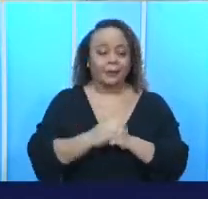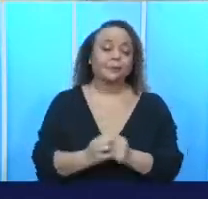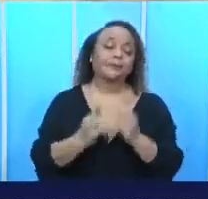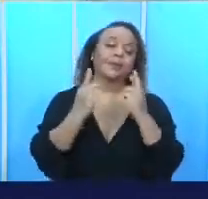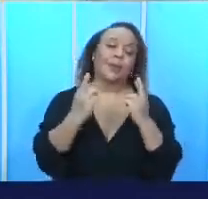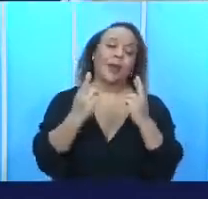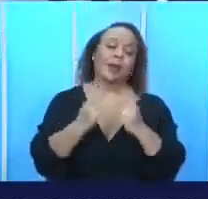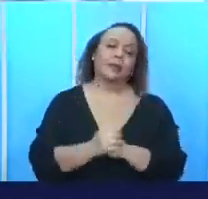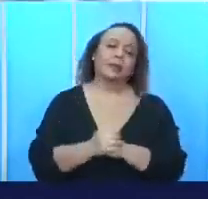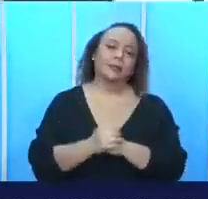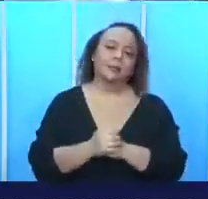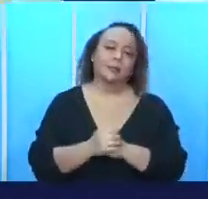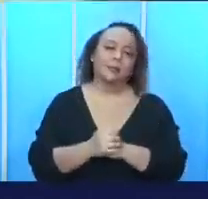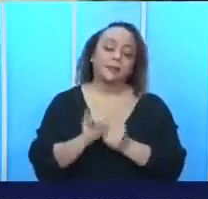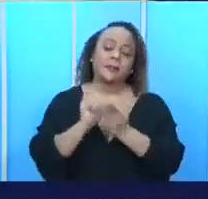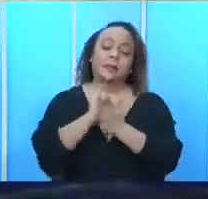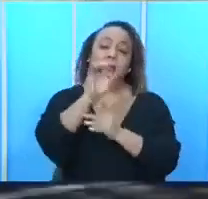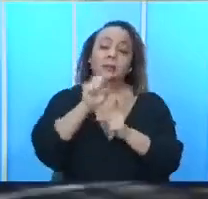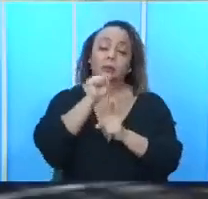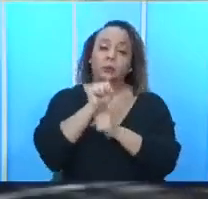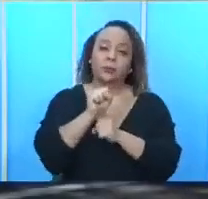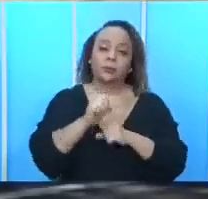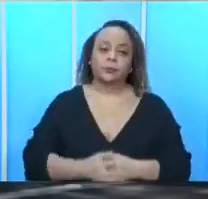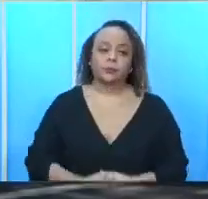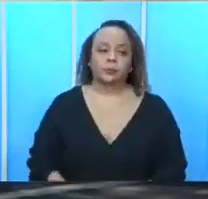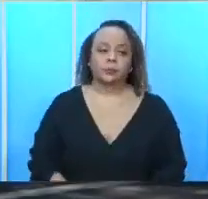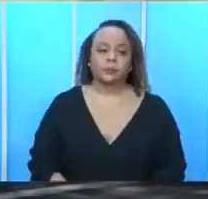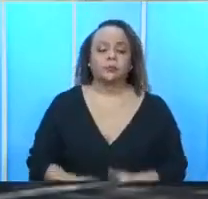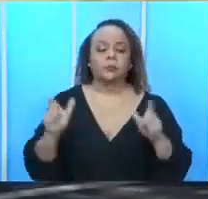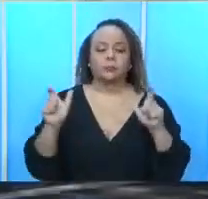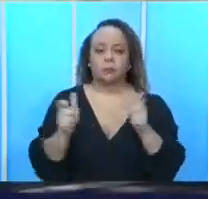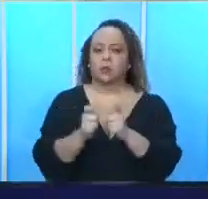ojalá esta incidencia